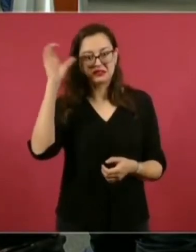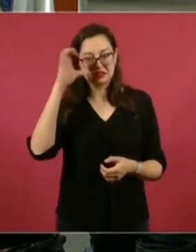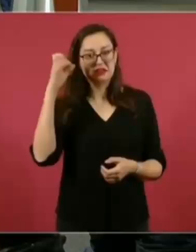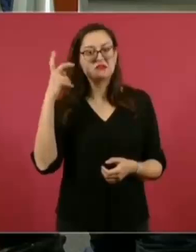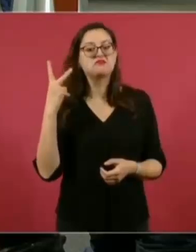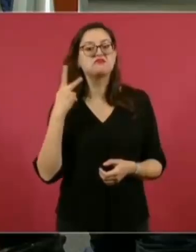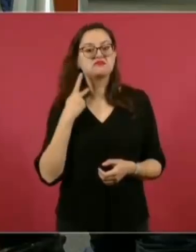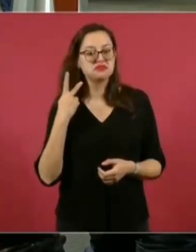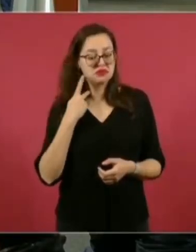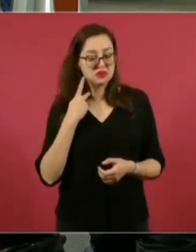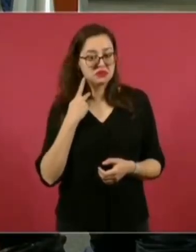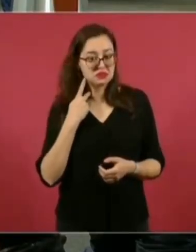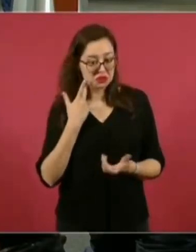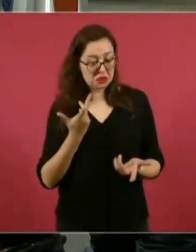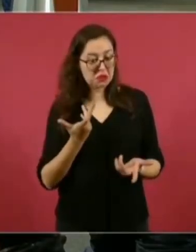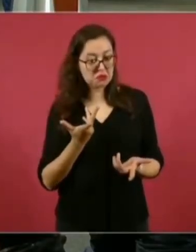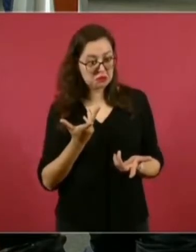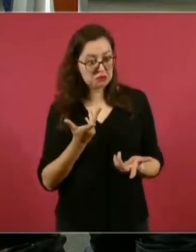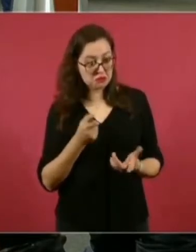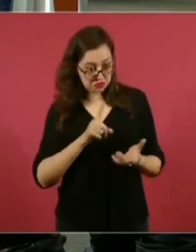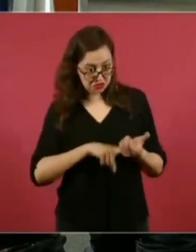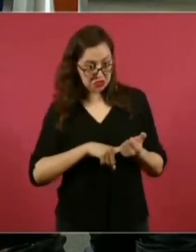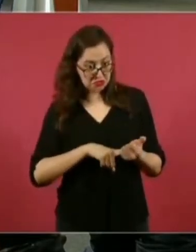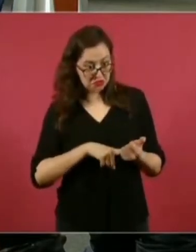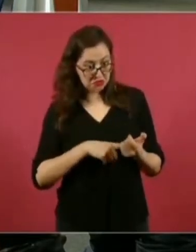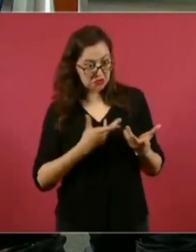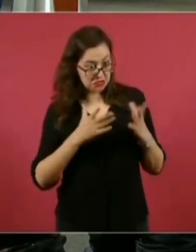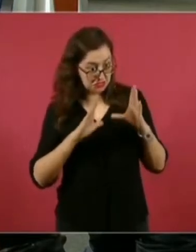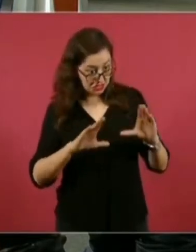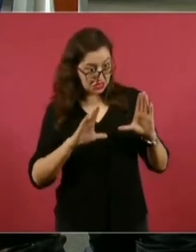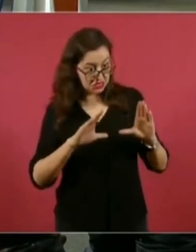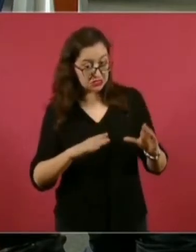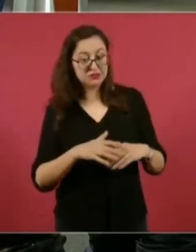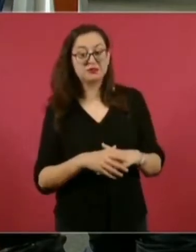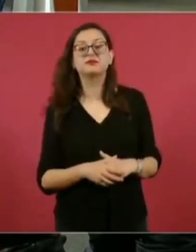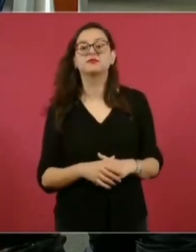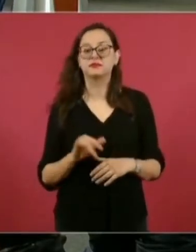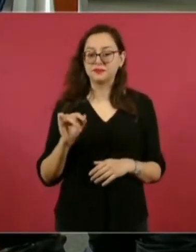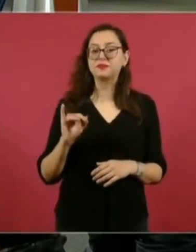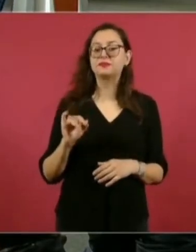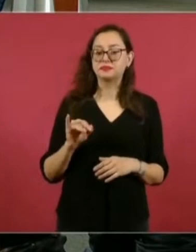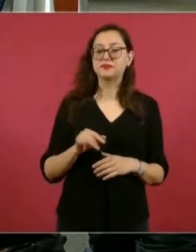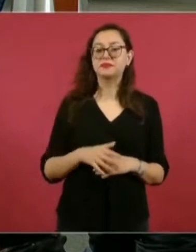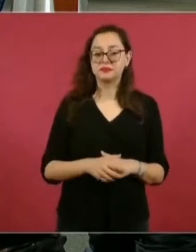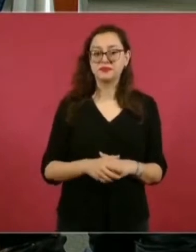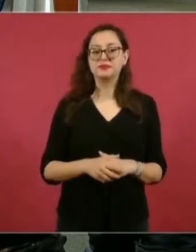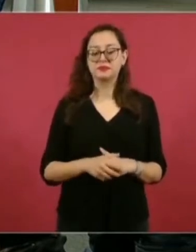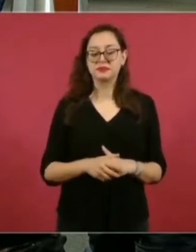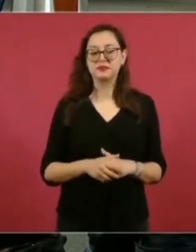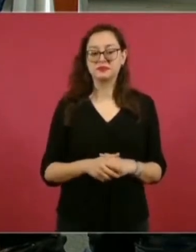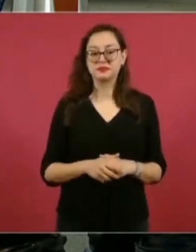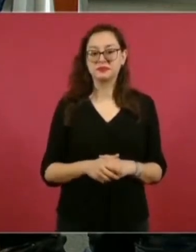ahí. Visito, doy pláticas y como usted nos titulamos, usted con 10 años. No, Sí. nos